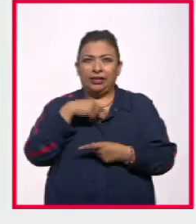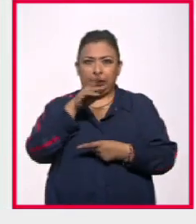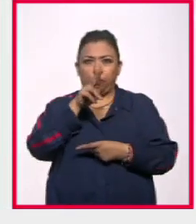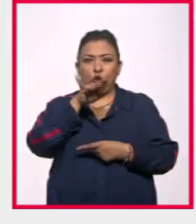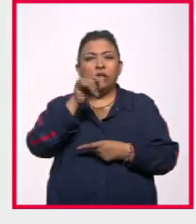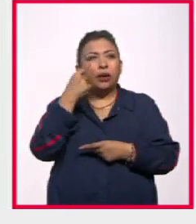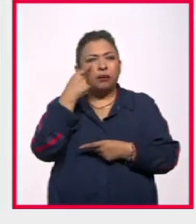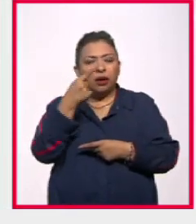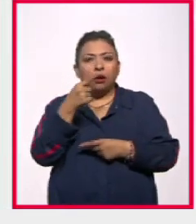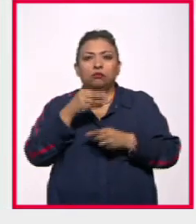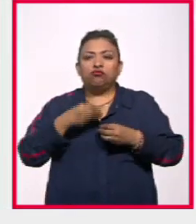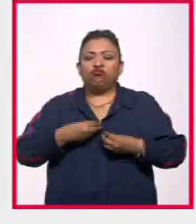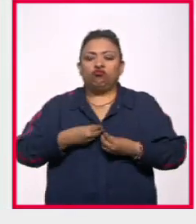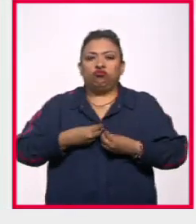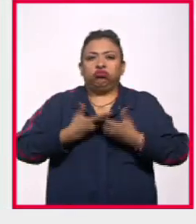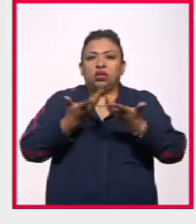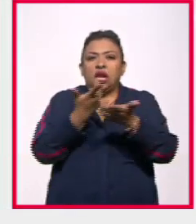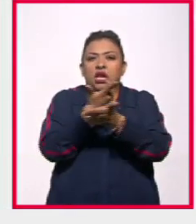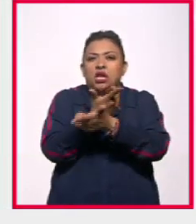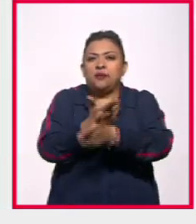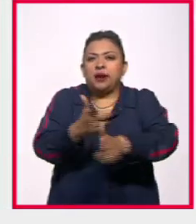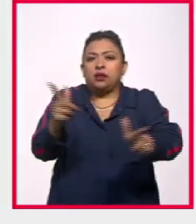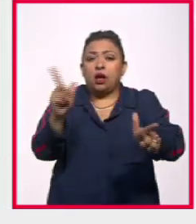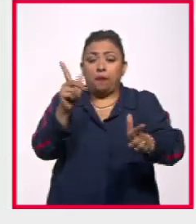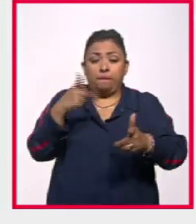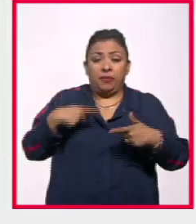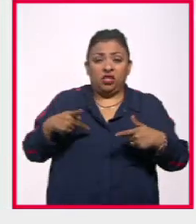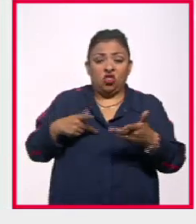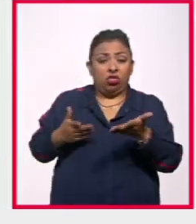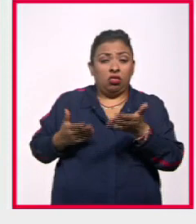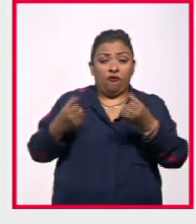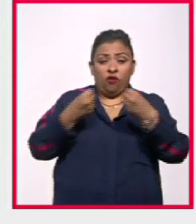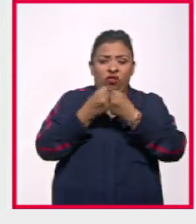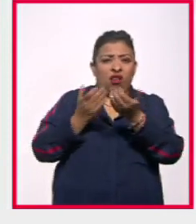plasma la libertad que viene de quienes traspasan las fronteras.